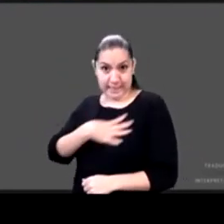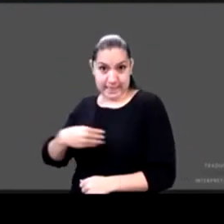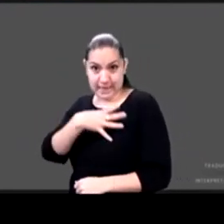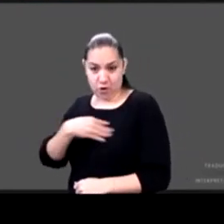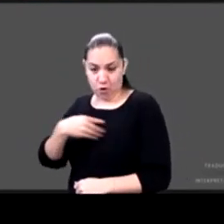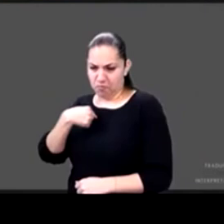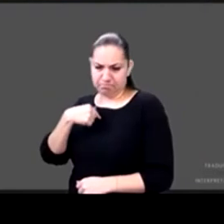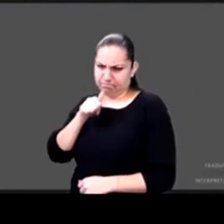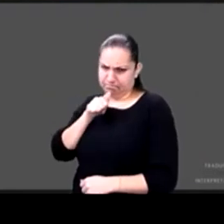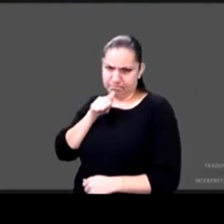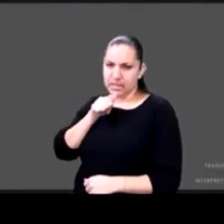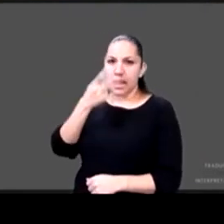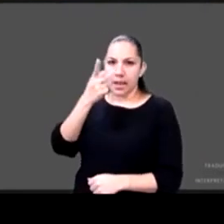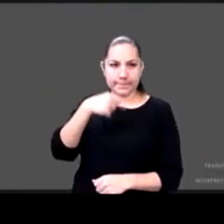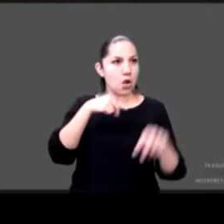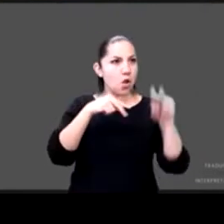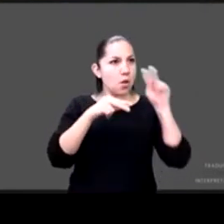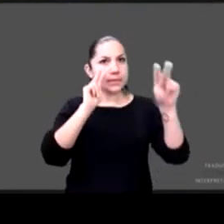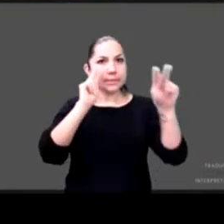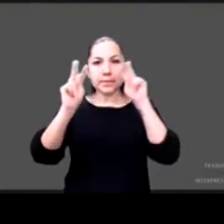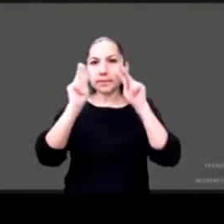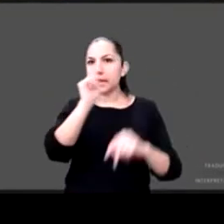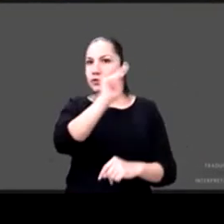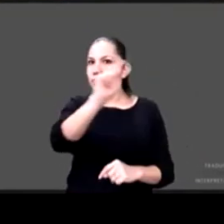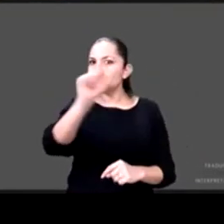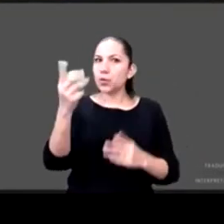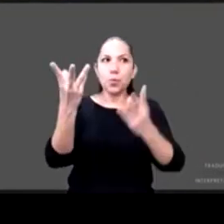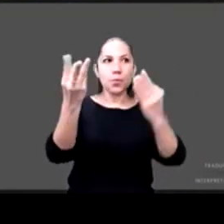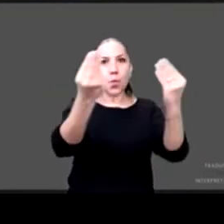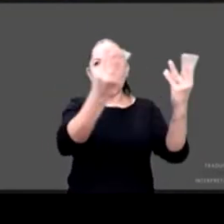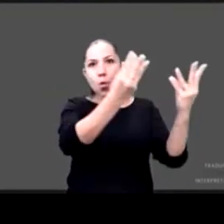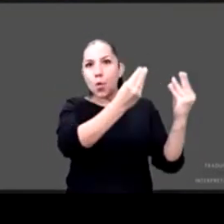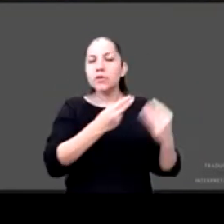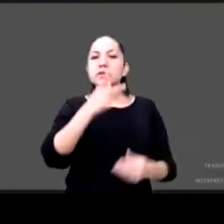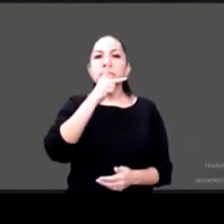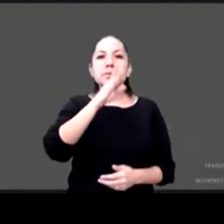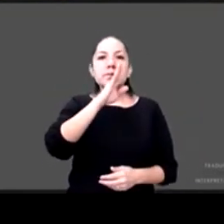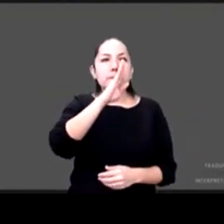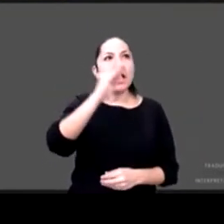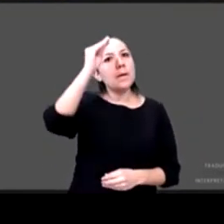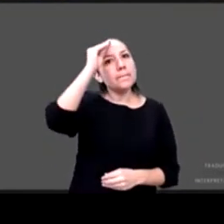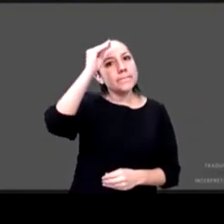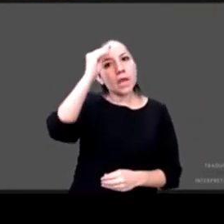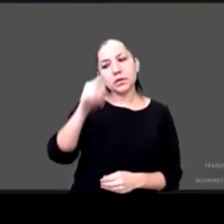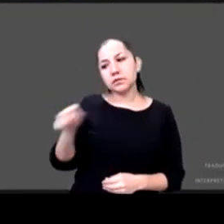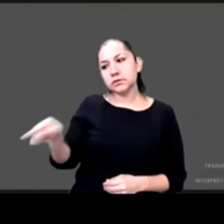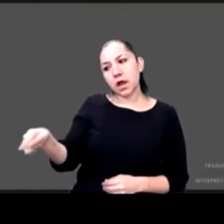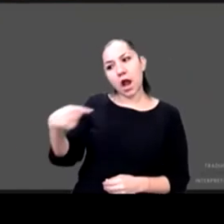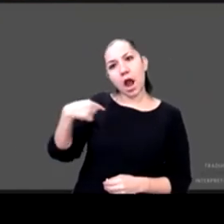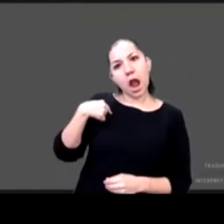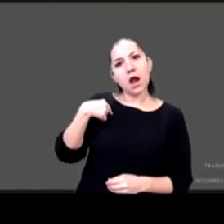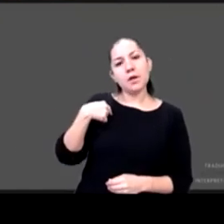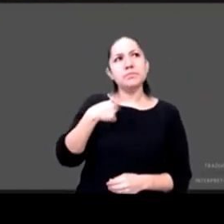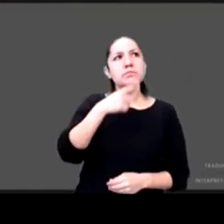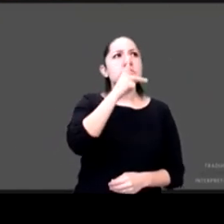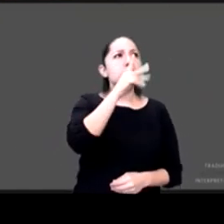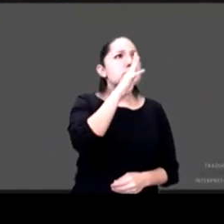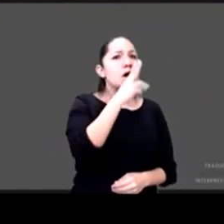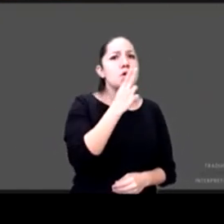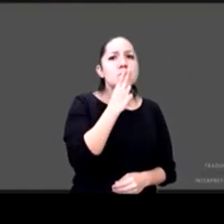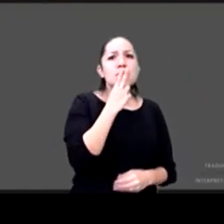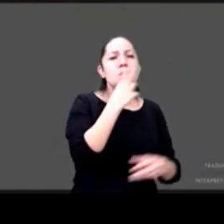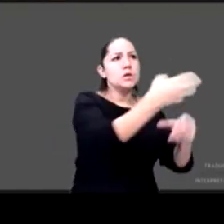ya no son esos niños que los necesitaban tanto y que va a haber por naturaleza un rechazo